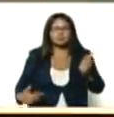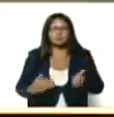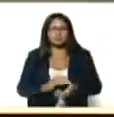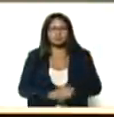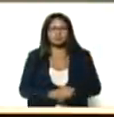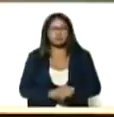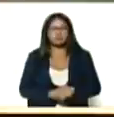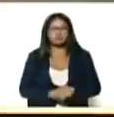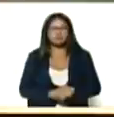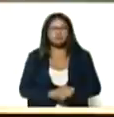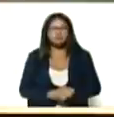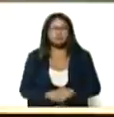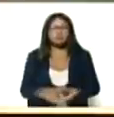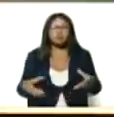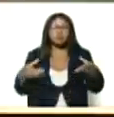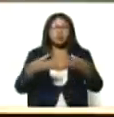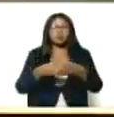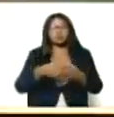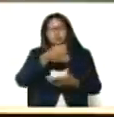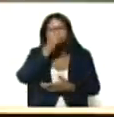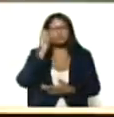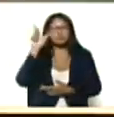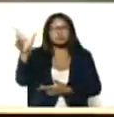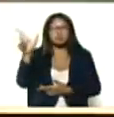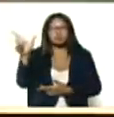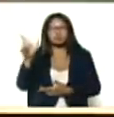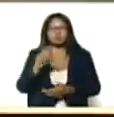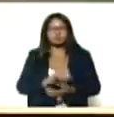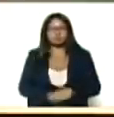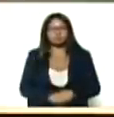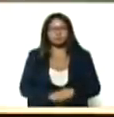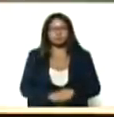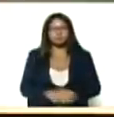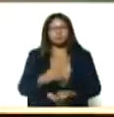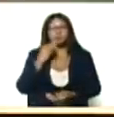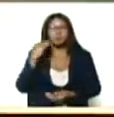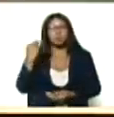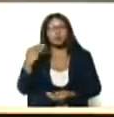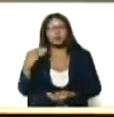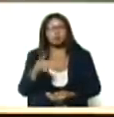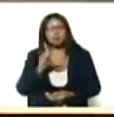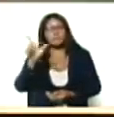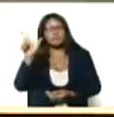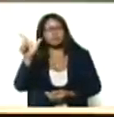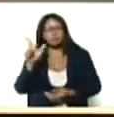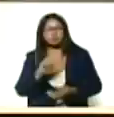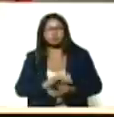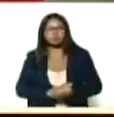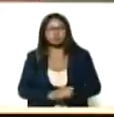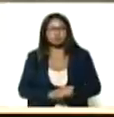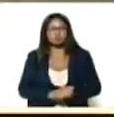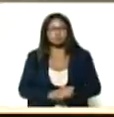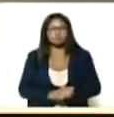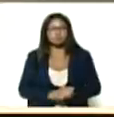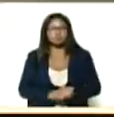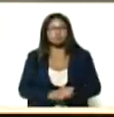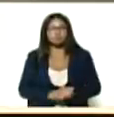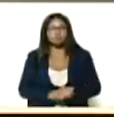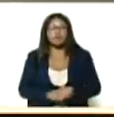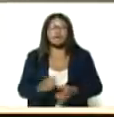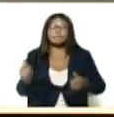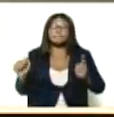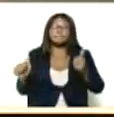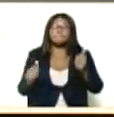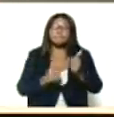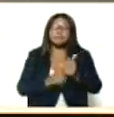del Partido Socialista Unido de Venezuela y de la JP Subi. Hay vicepresidentes de